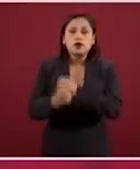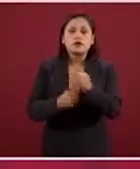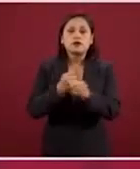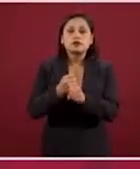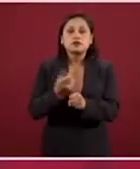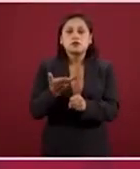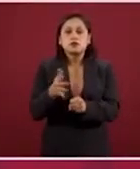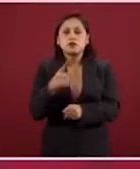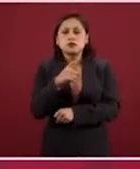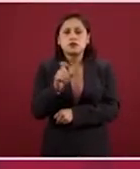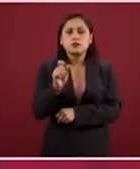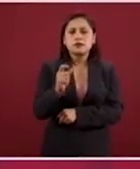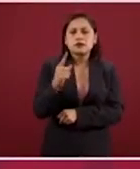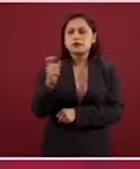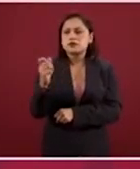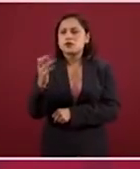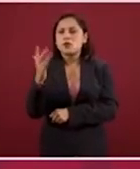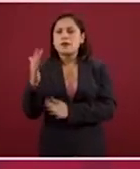millones de pesos.